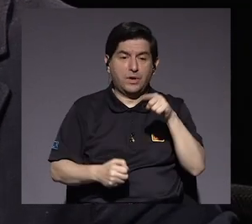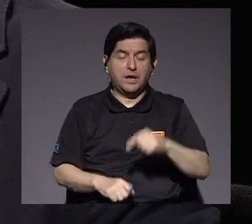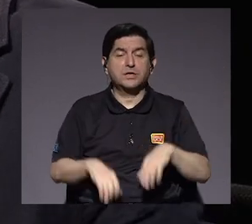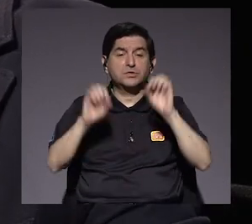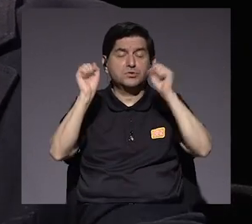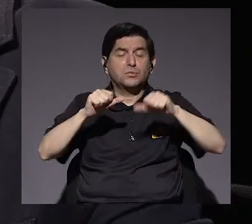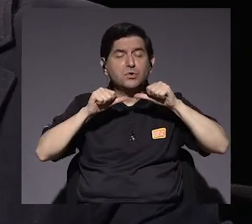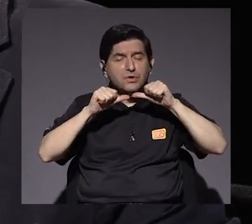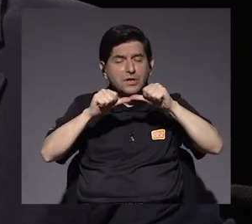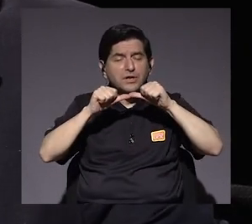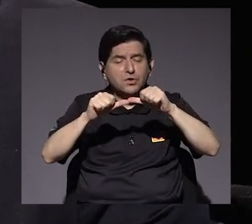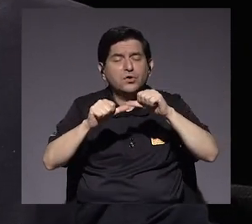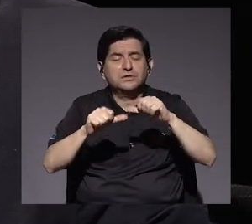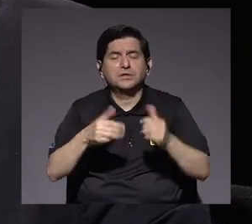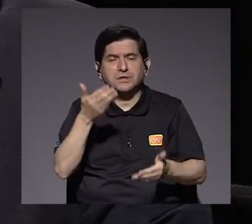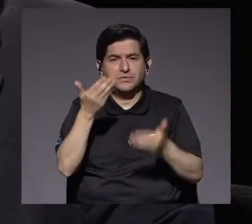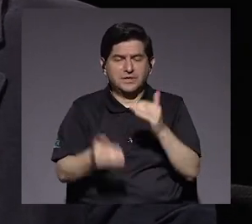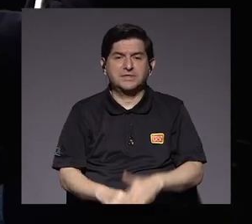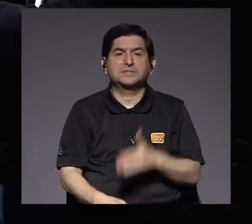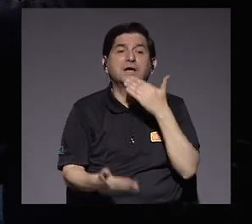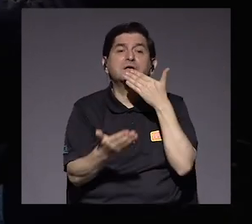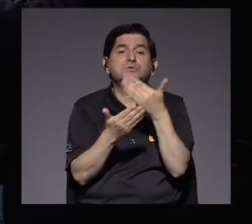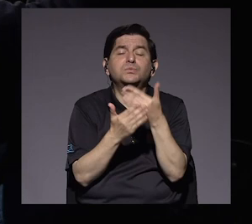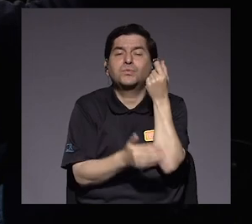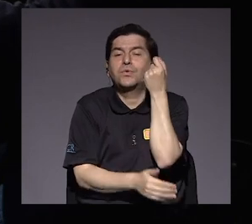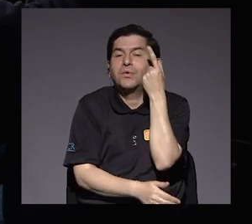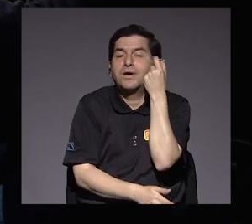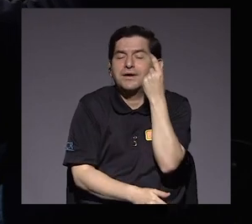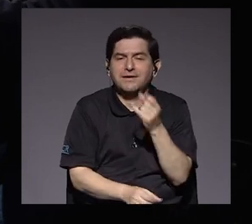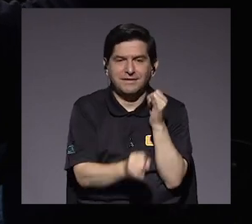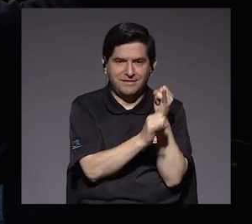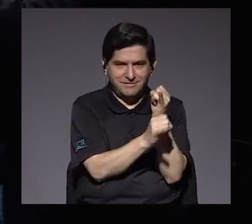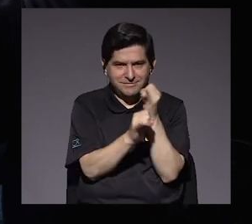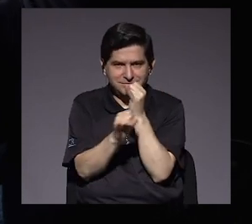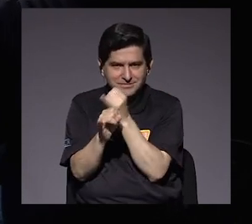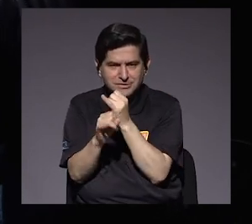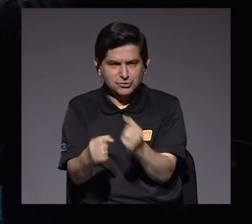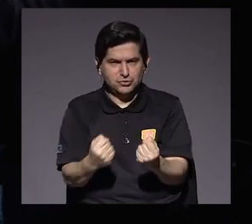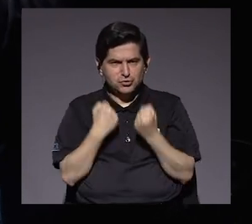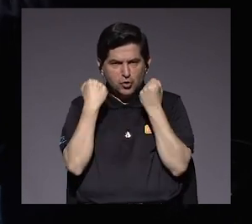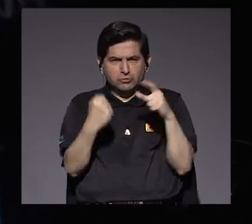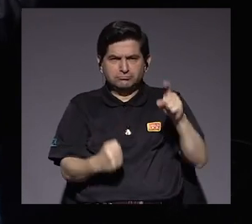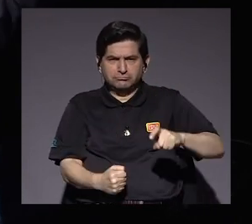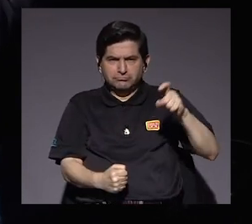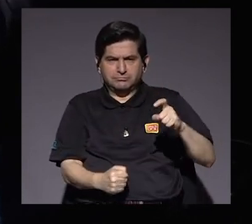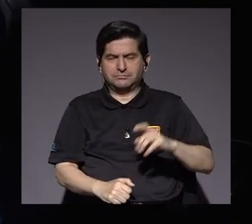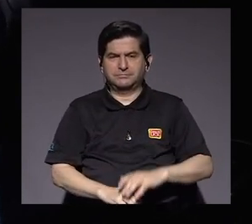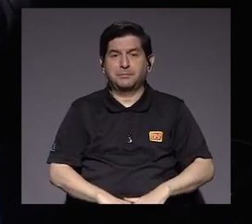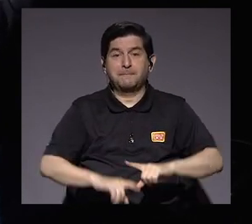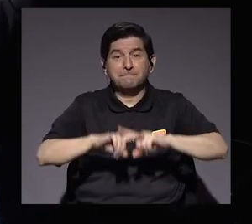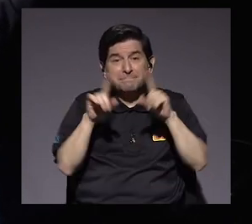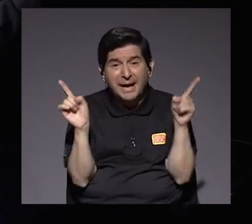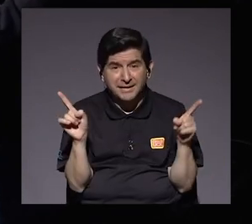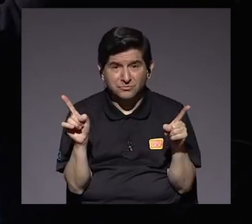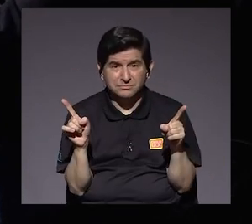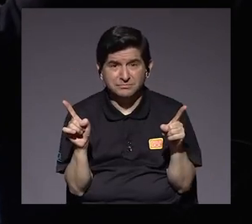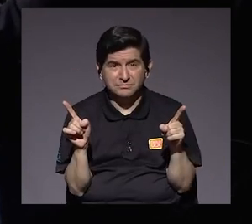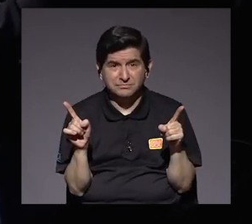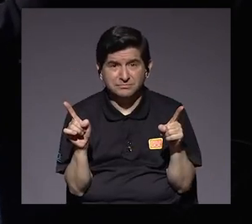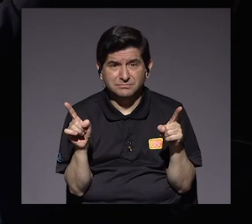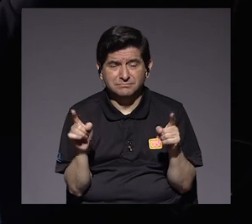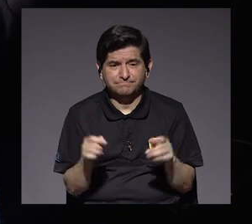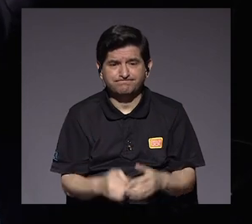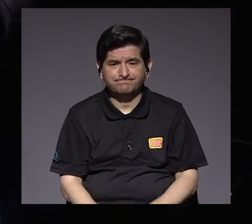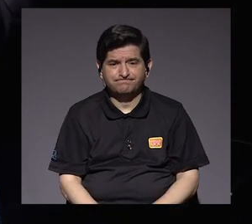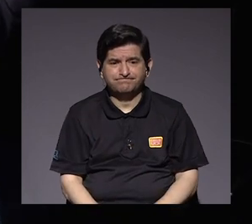Yo espero que eso logre subsistir un ratito más, ¿verdad? De ese buen entender que nuestra institucionalidad debe fortalecerse, pero